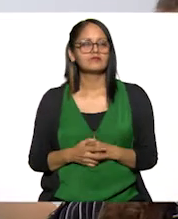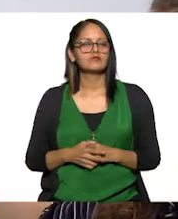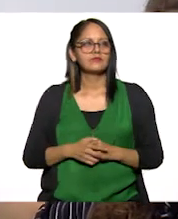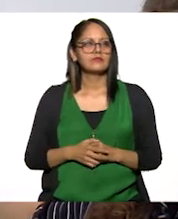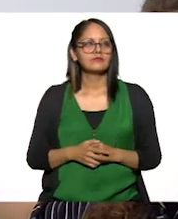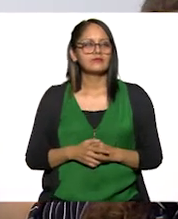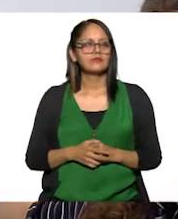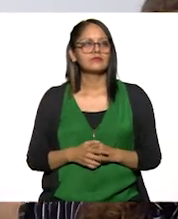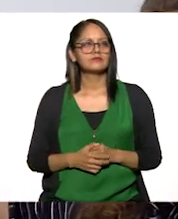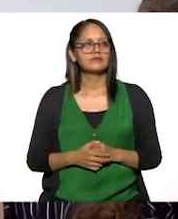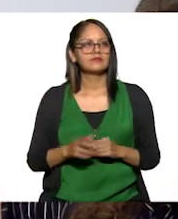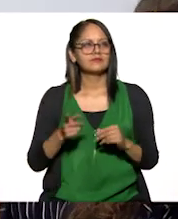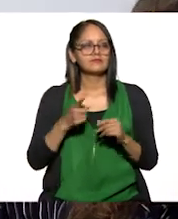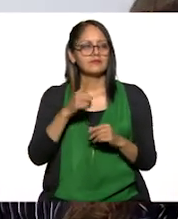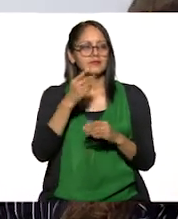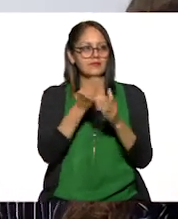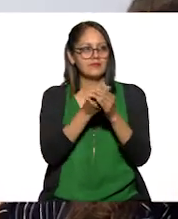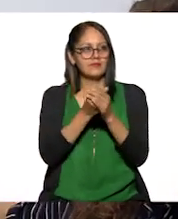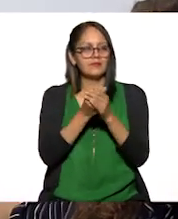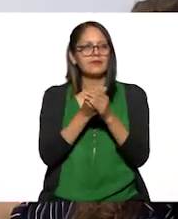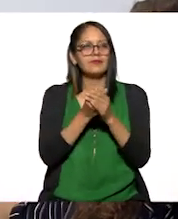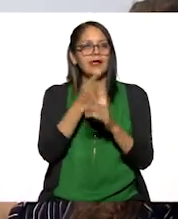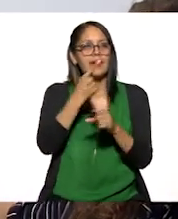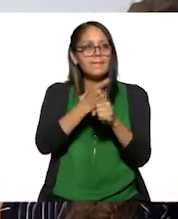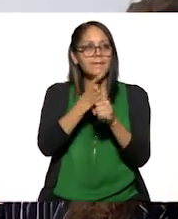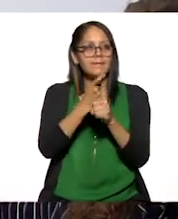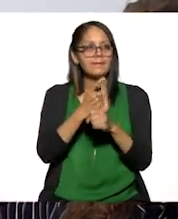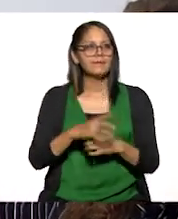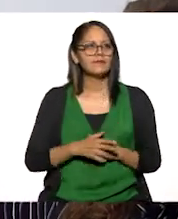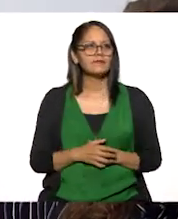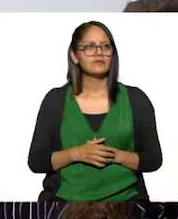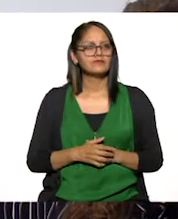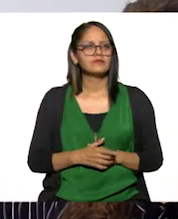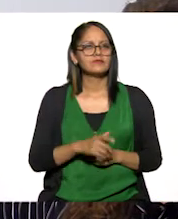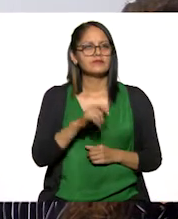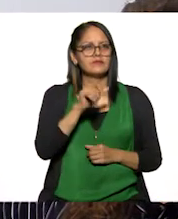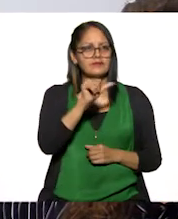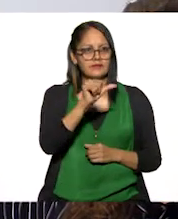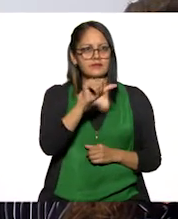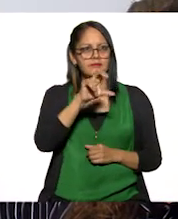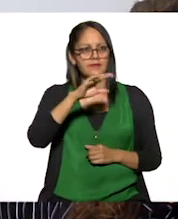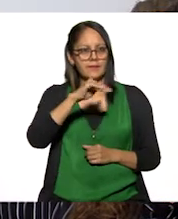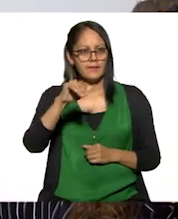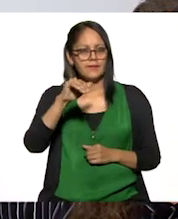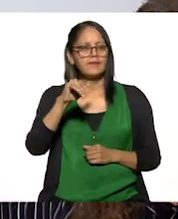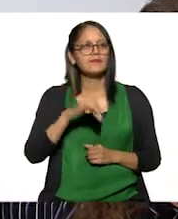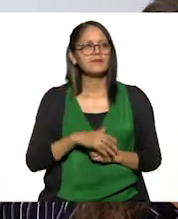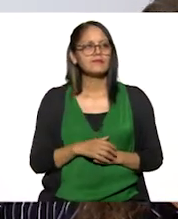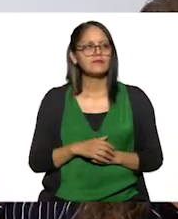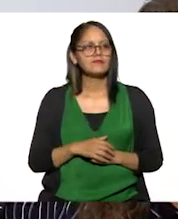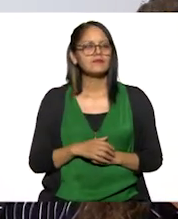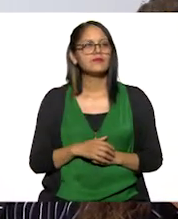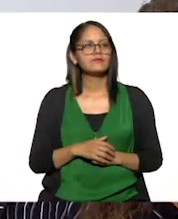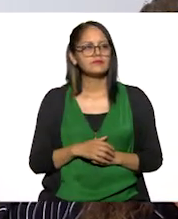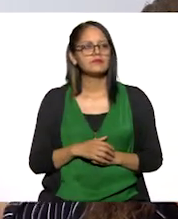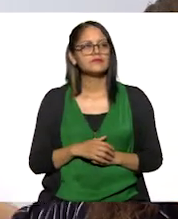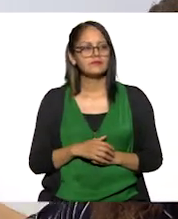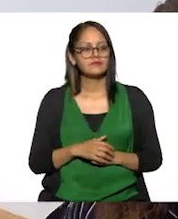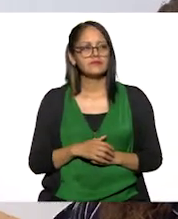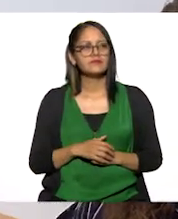Ajá. Y tenemos clase la primera a las 16:30, que son las 4 y